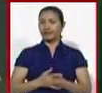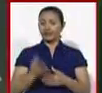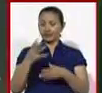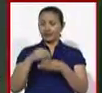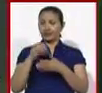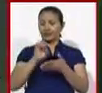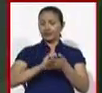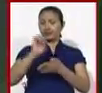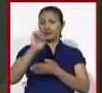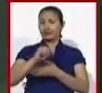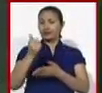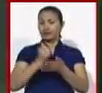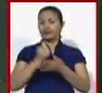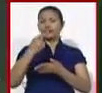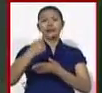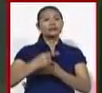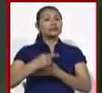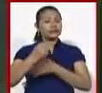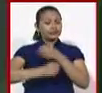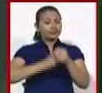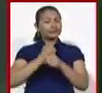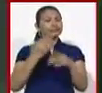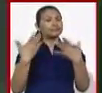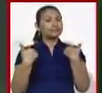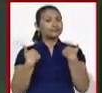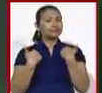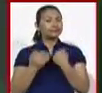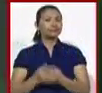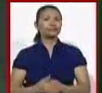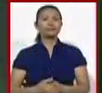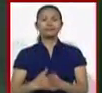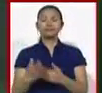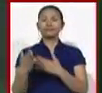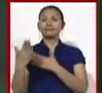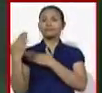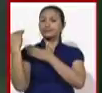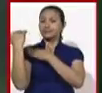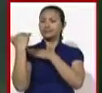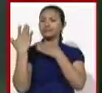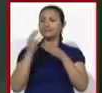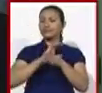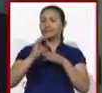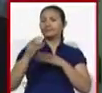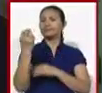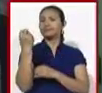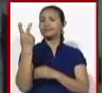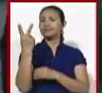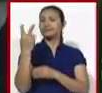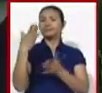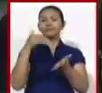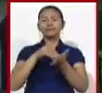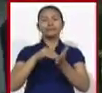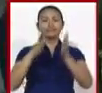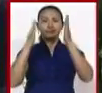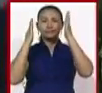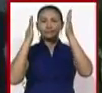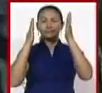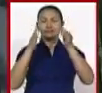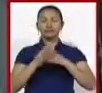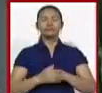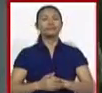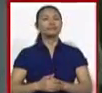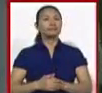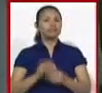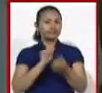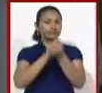lo que va de enero a agosto de este año, nosotros hemos tenido en Santa Cruz un total de 12.000 atenciones en salud mental